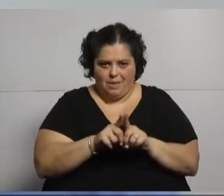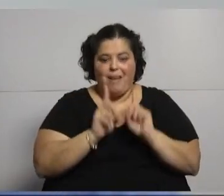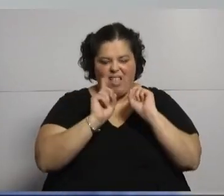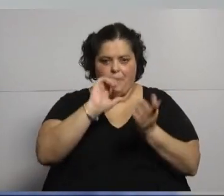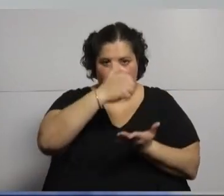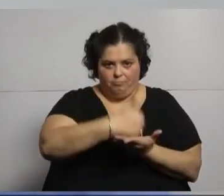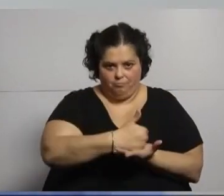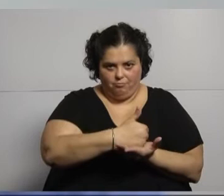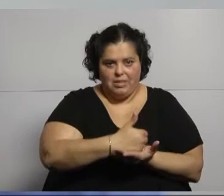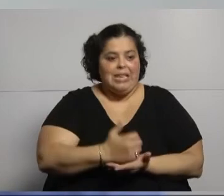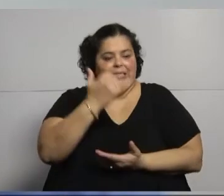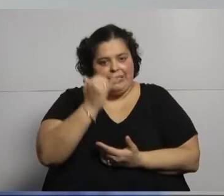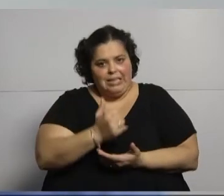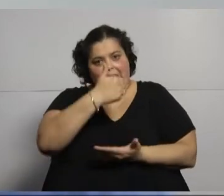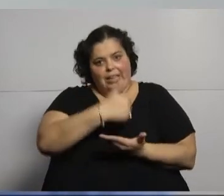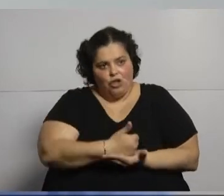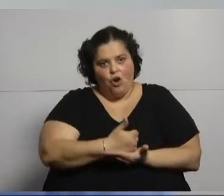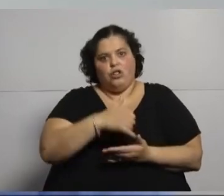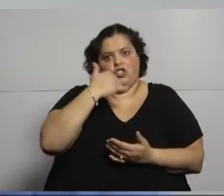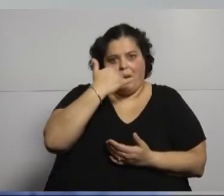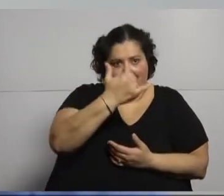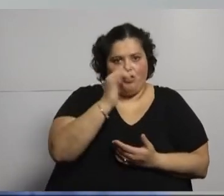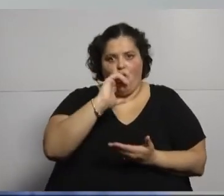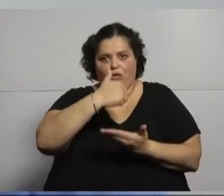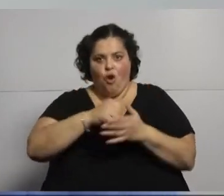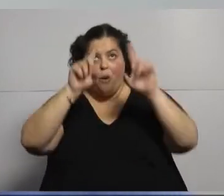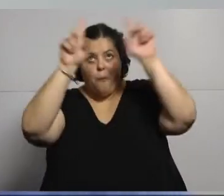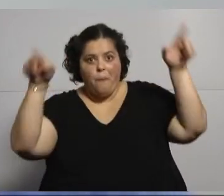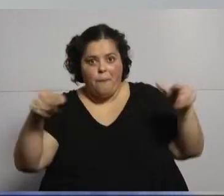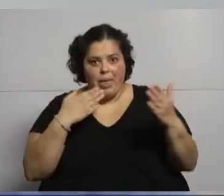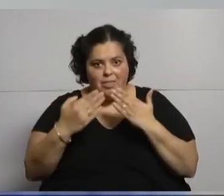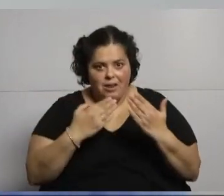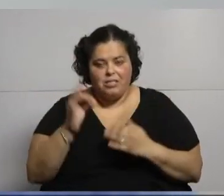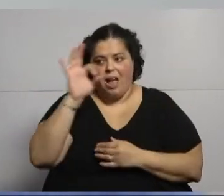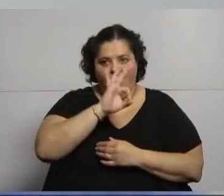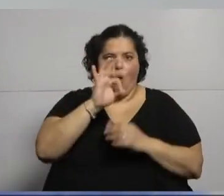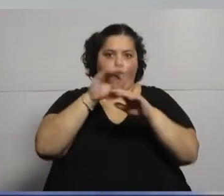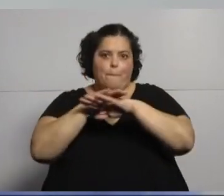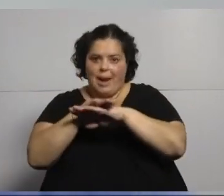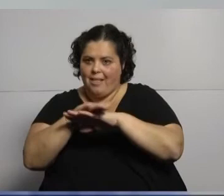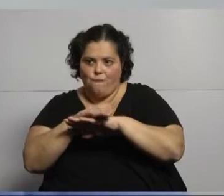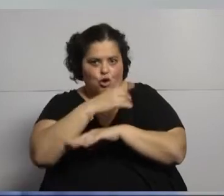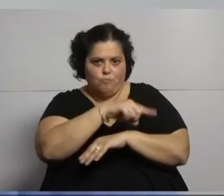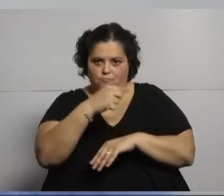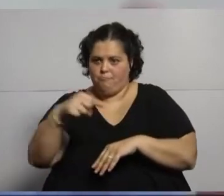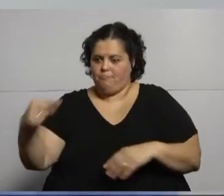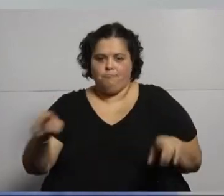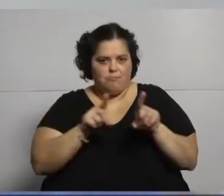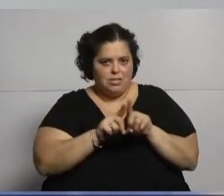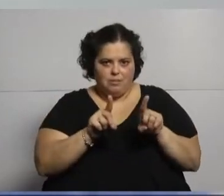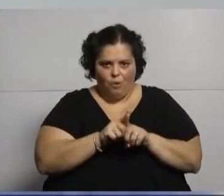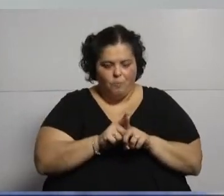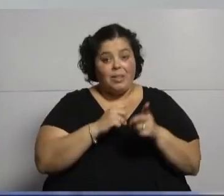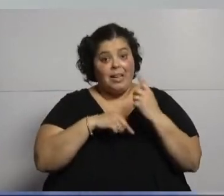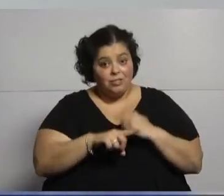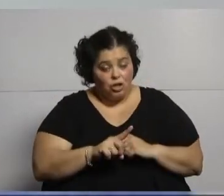de la alcaldía, si estoy llamando a la línea de atención, pues si estoy interactuando en alguna de sus plataformas. Y finalmente, sin entrar en los